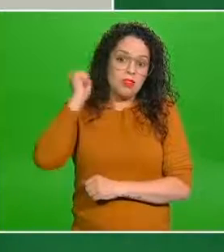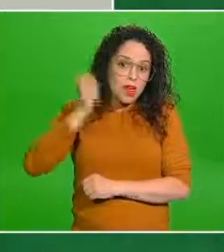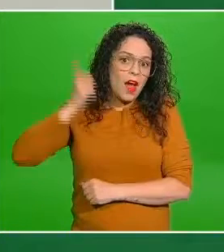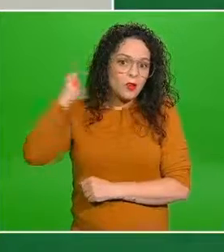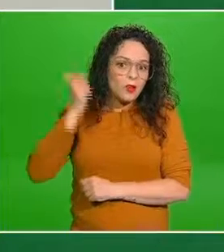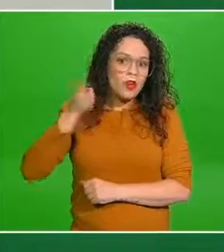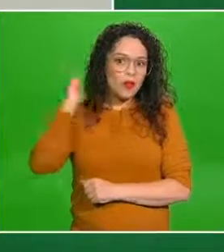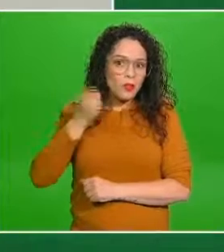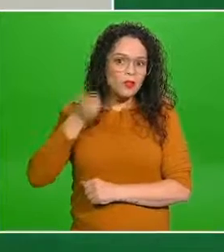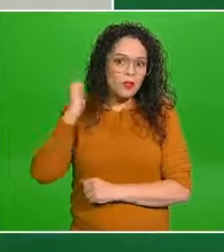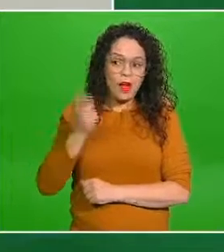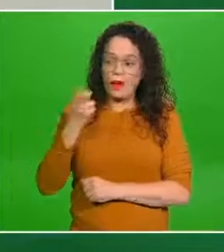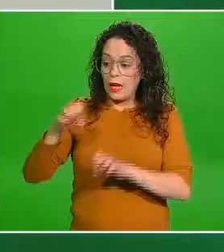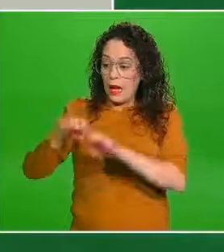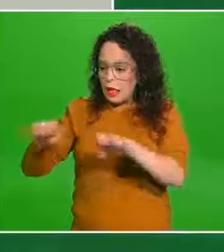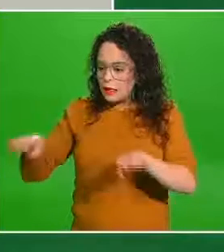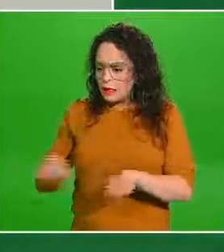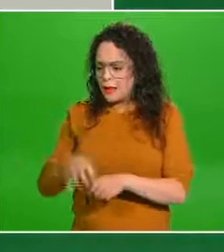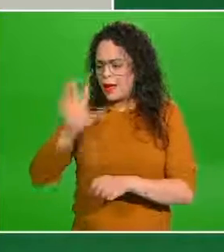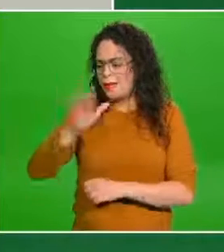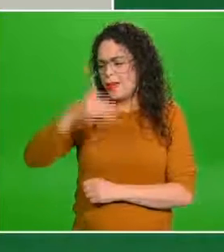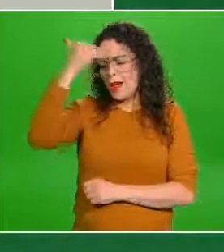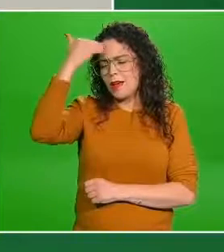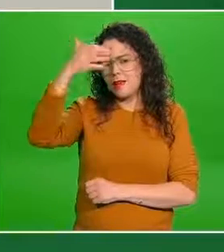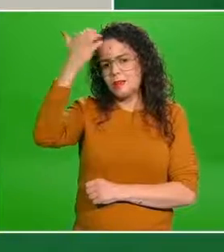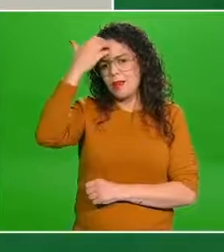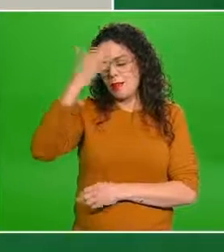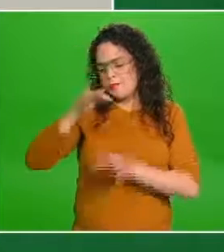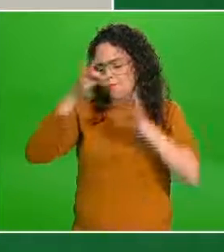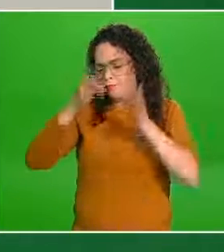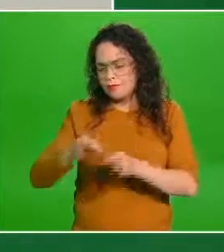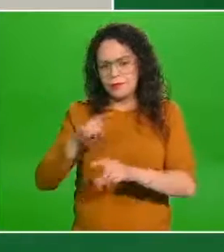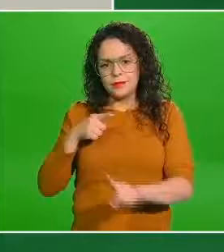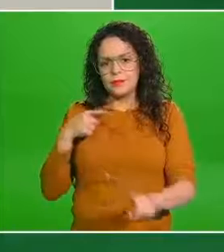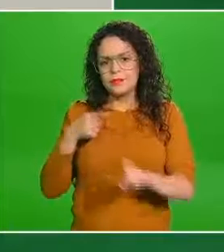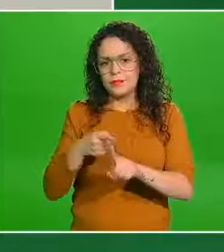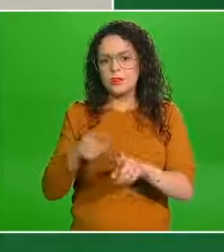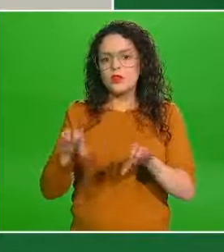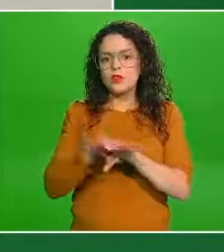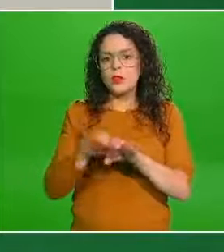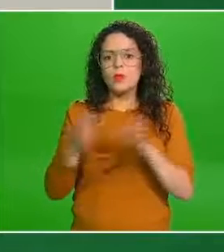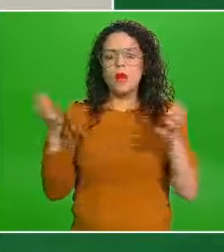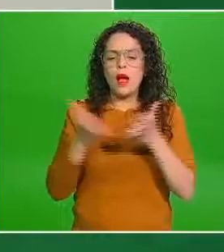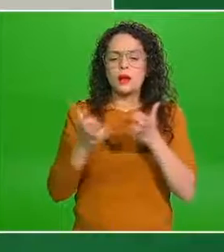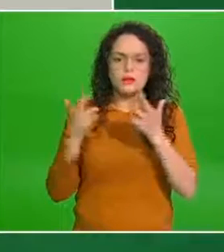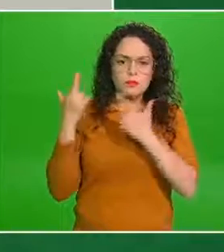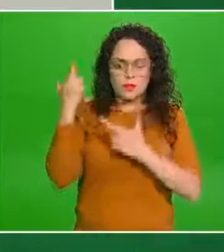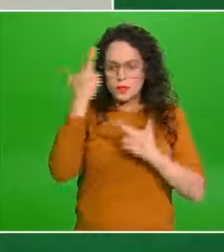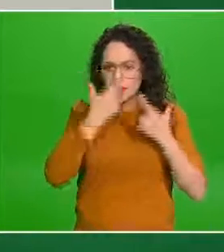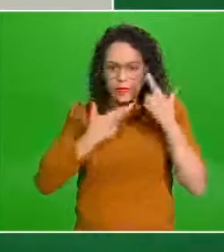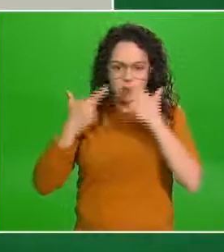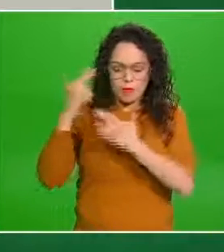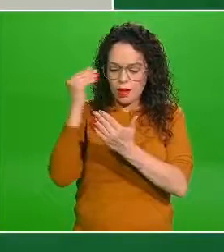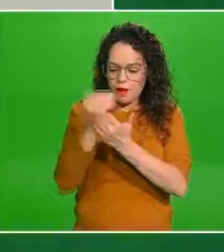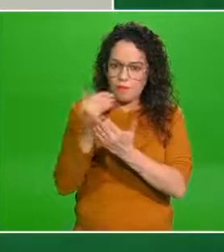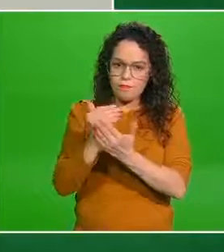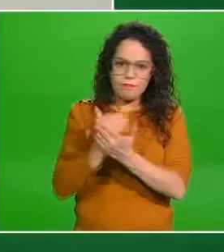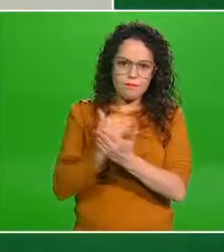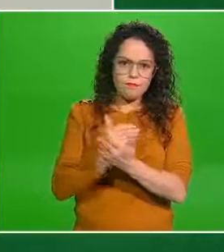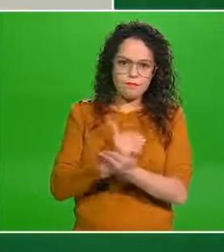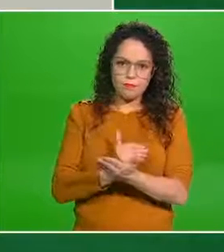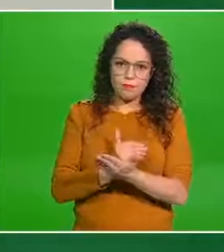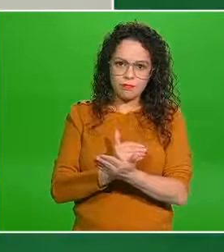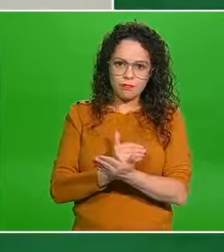equipos están ya altamente familiarizados para efectos de llevar a cabo estas revisiones y